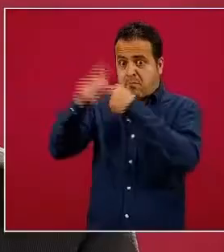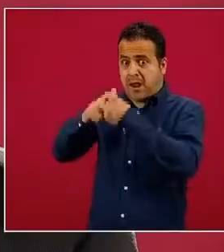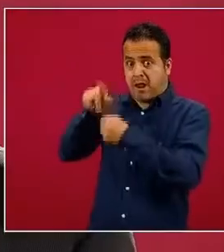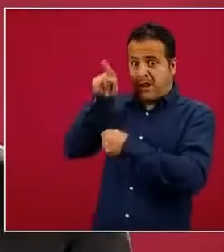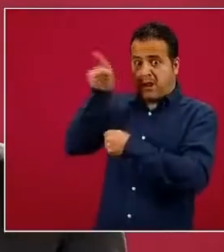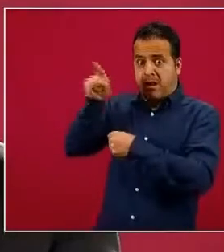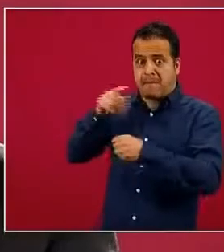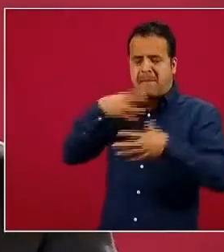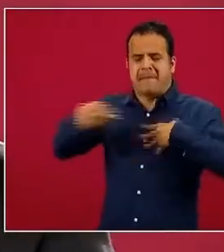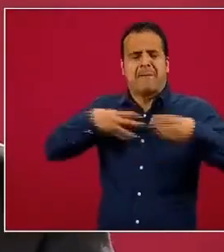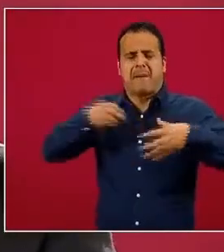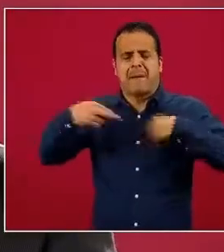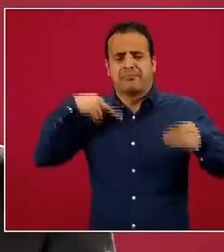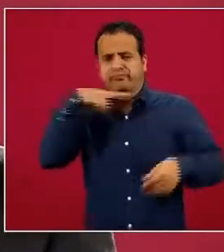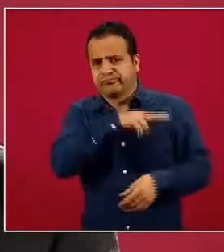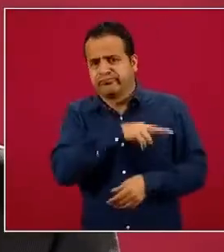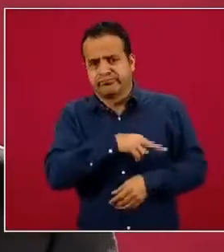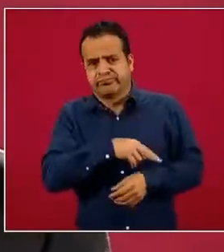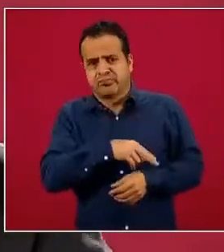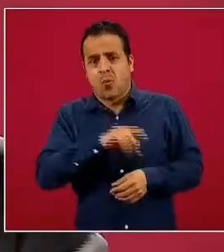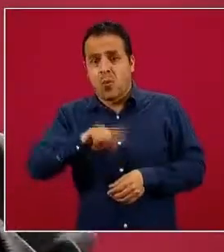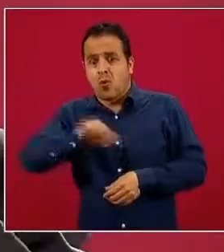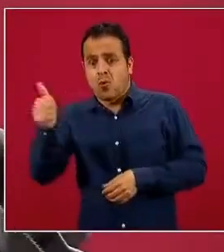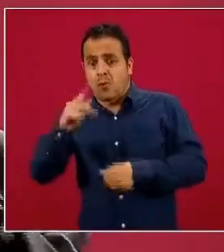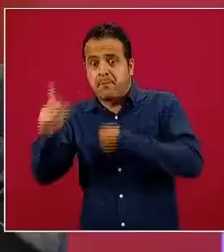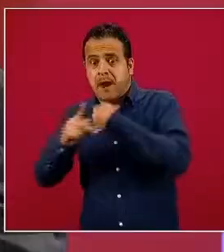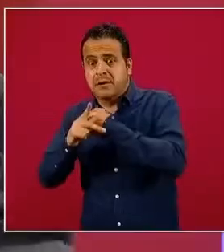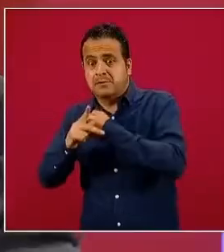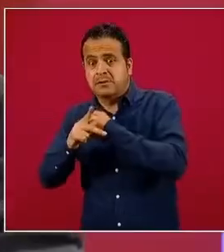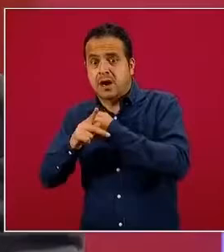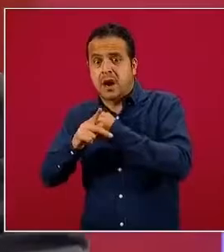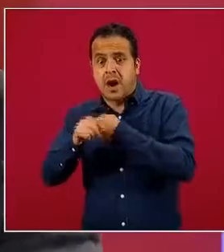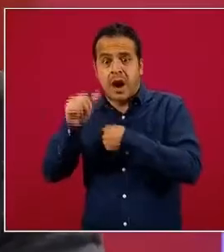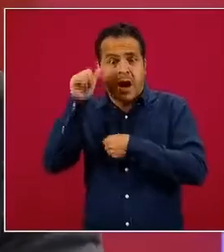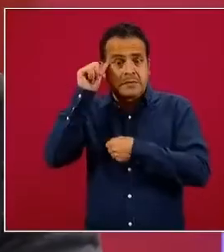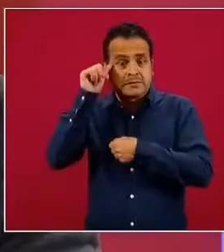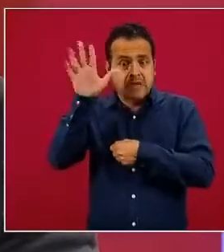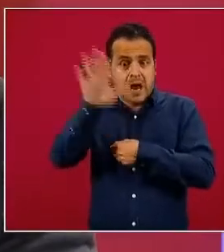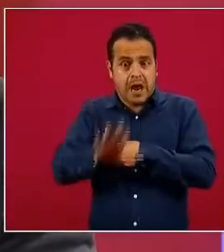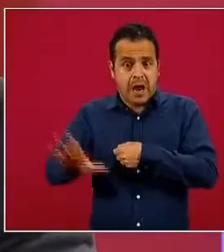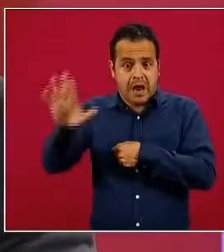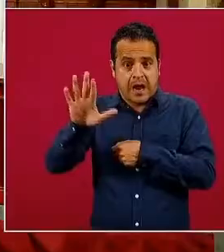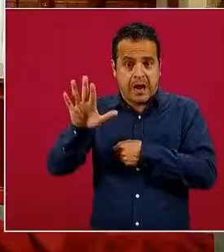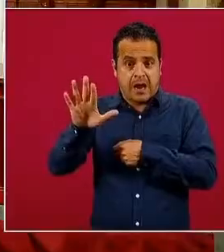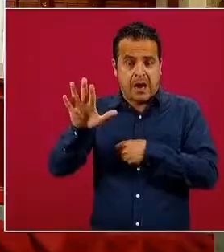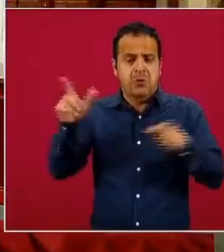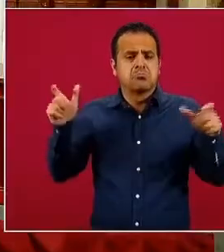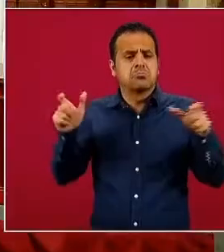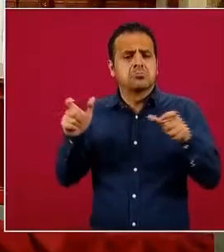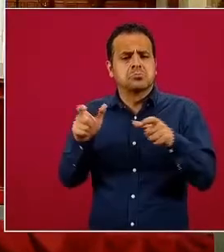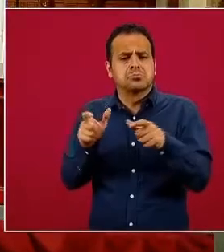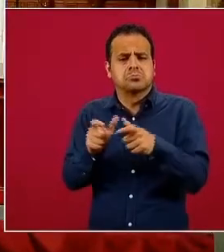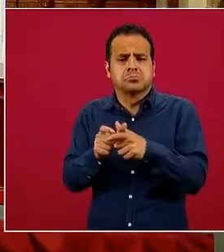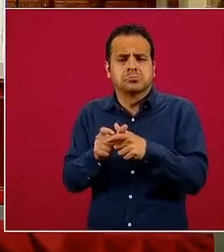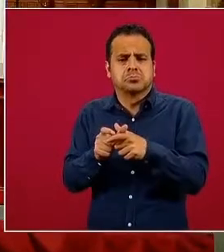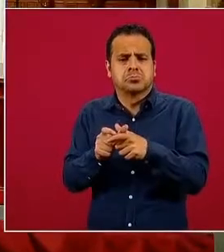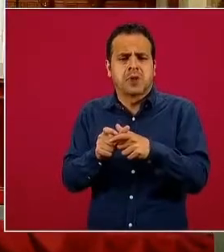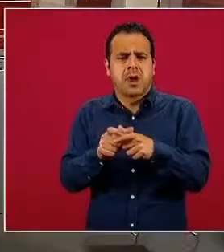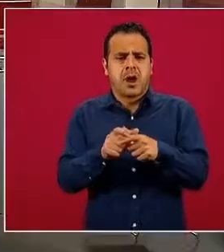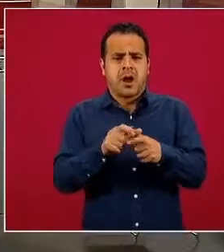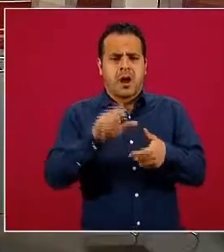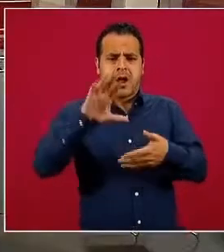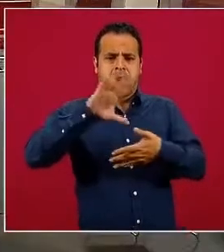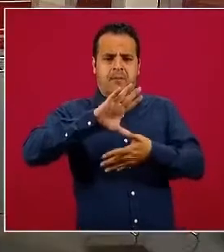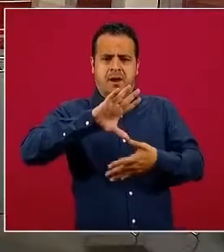grandes, mientras que en otros países, por ejemplo de la región asiática, estamos en descenso. Y en la región de América tenemos